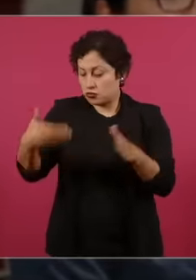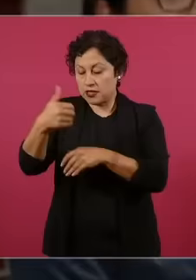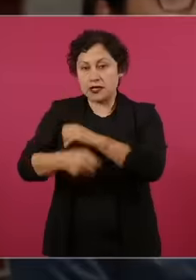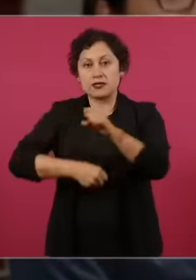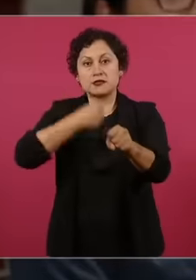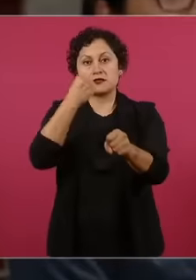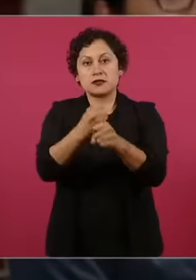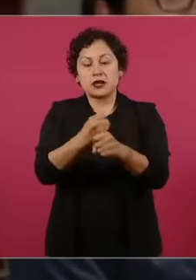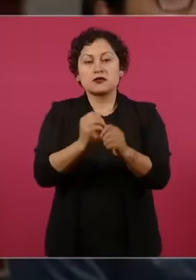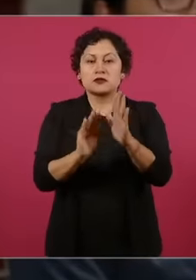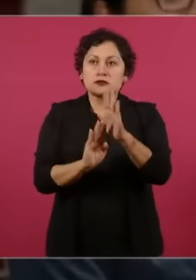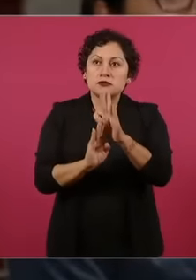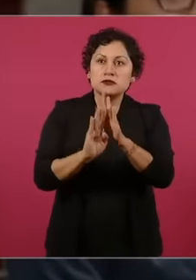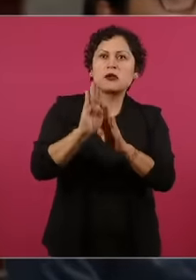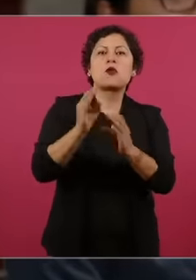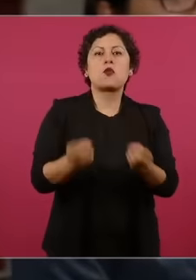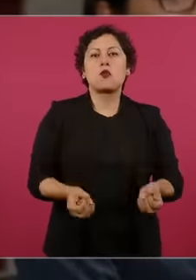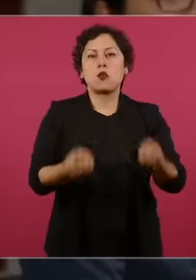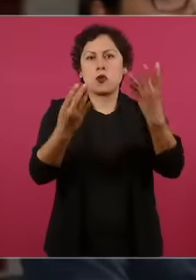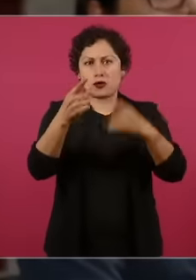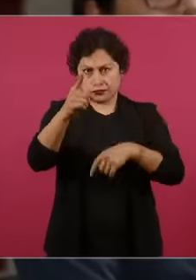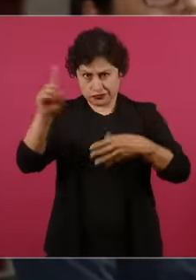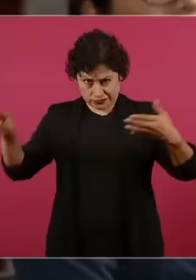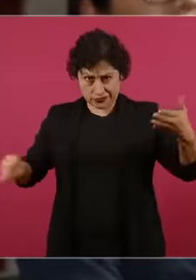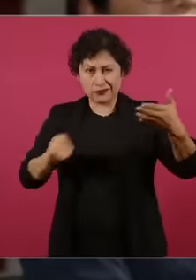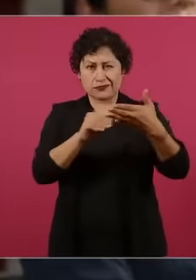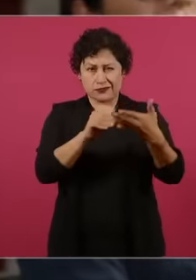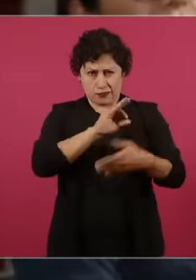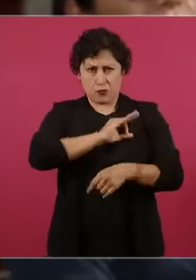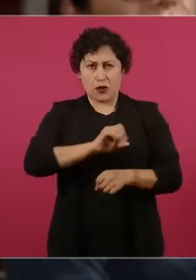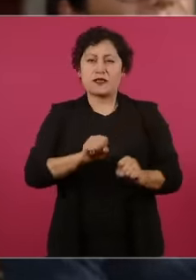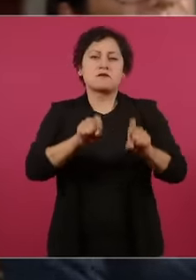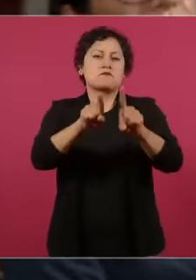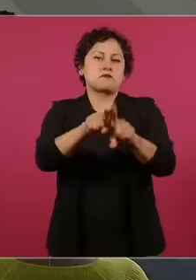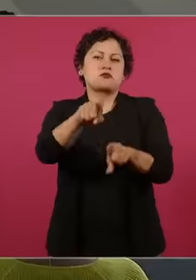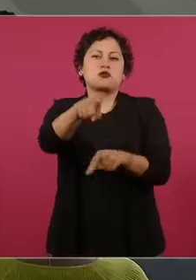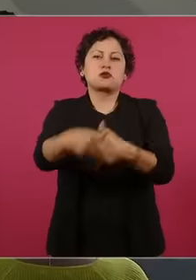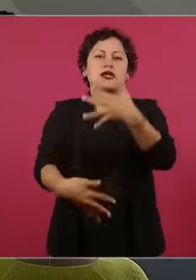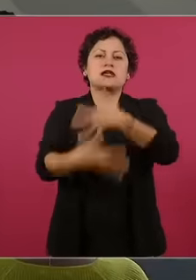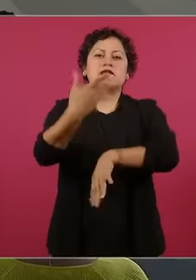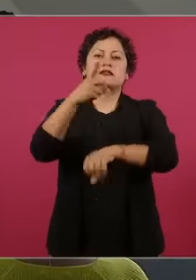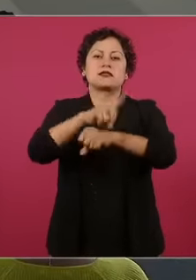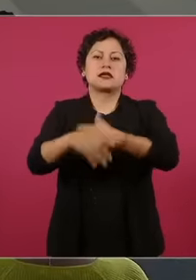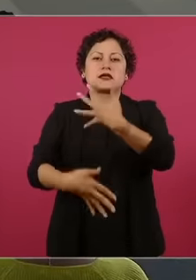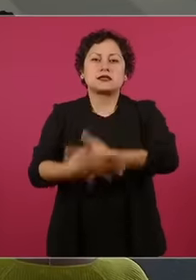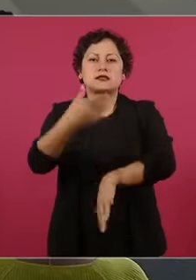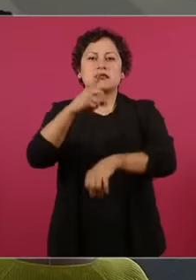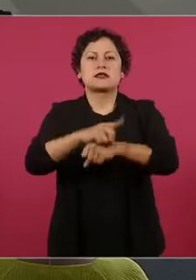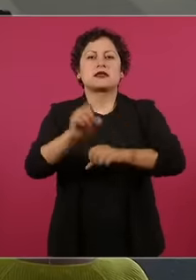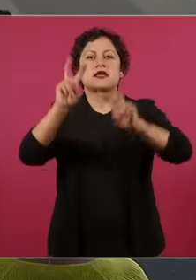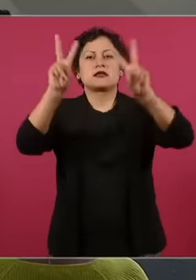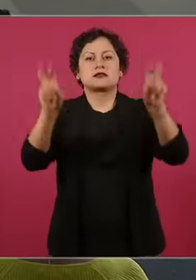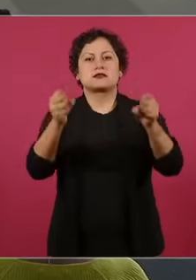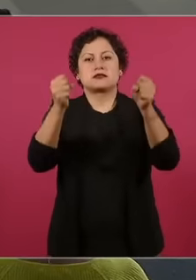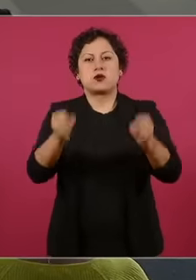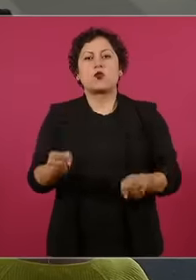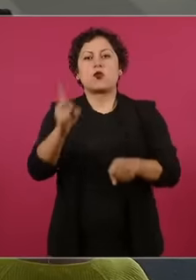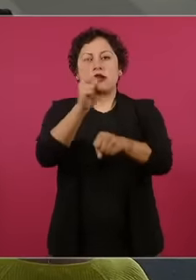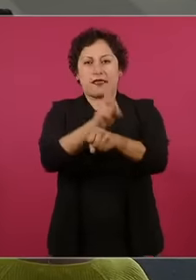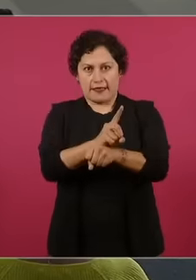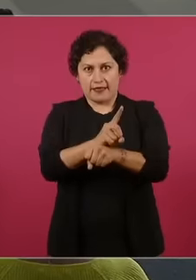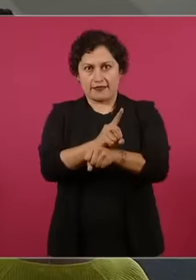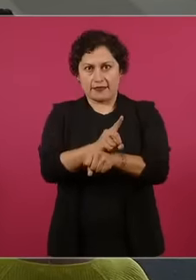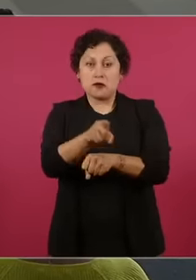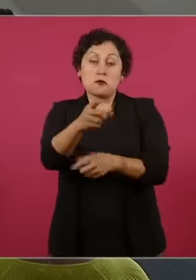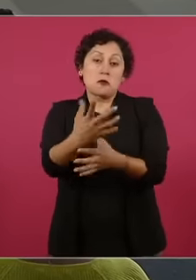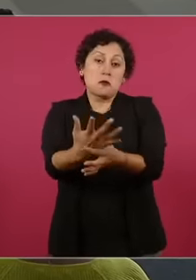podrían incluir en las estadísticas que sacan aquí cada 15 días de seguridad con impunidad cero? Si nos